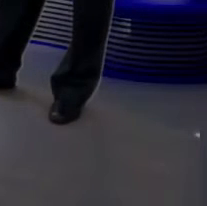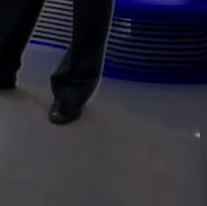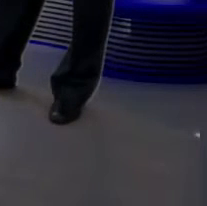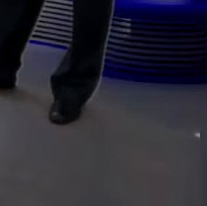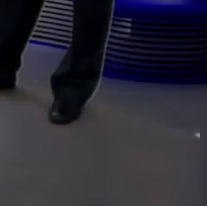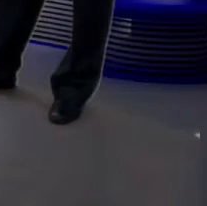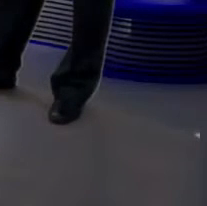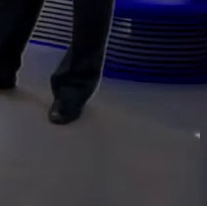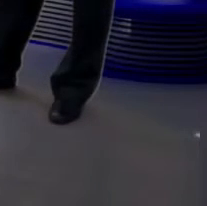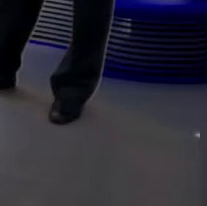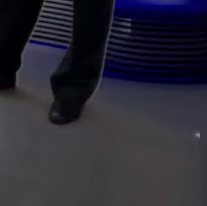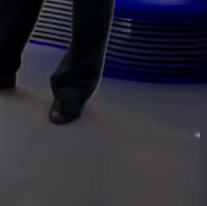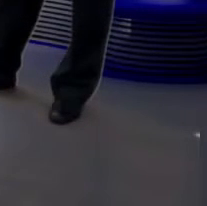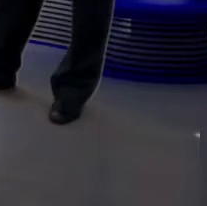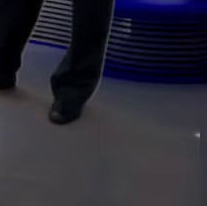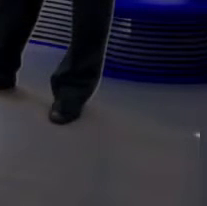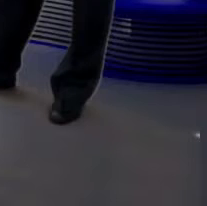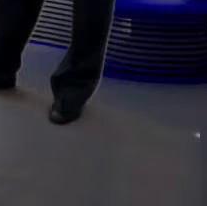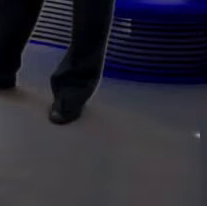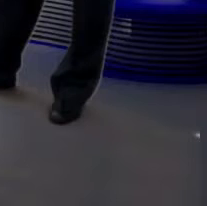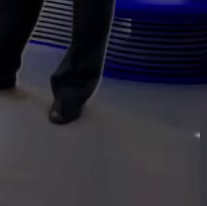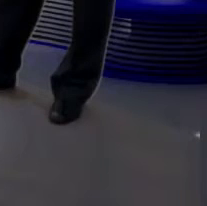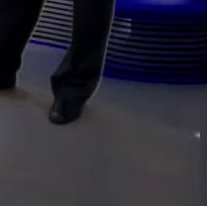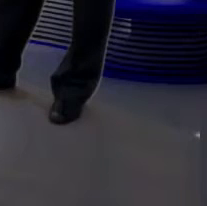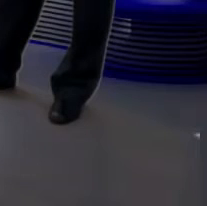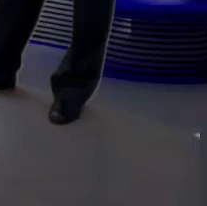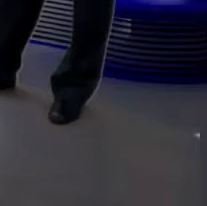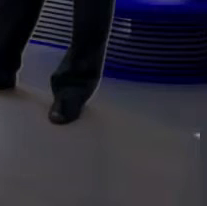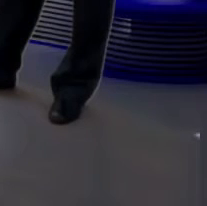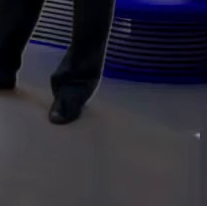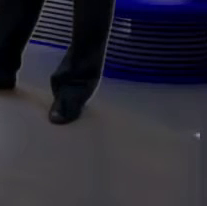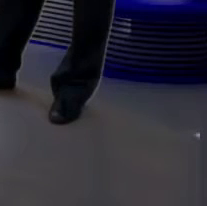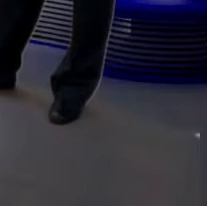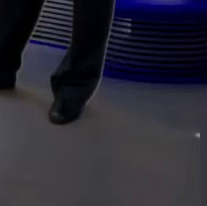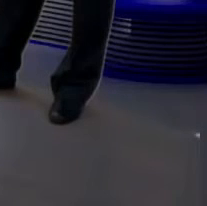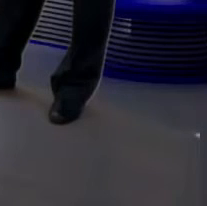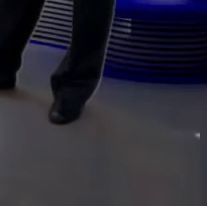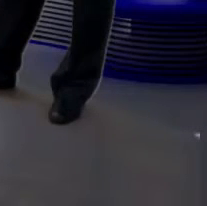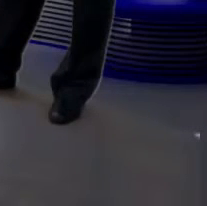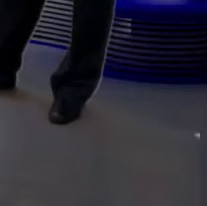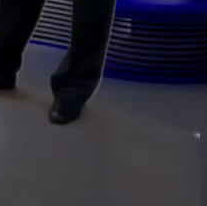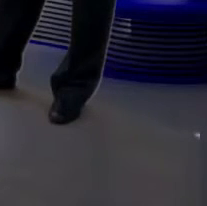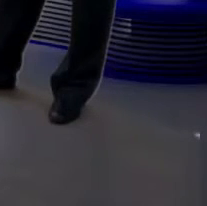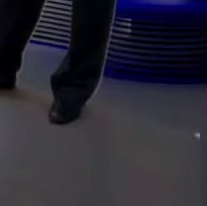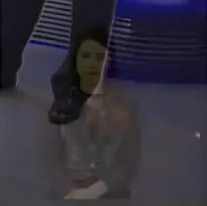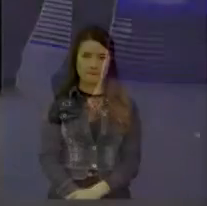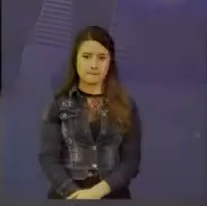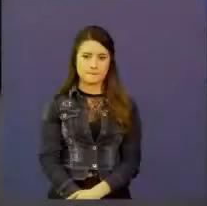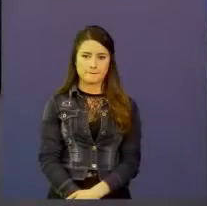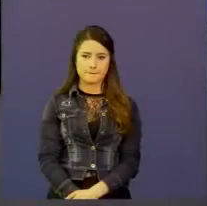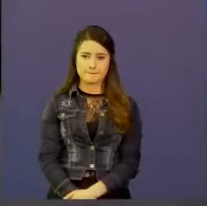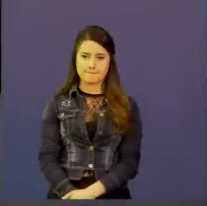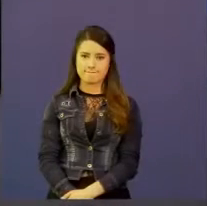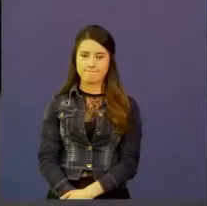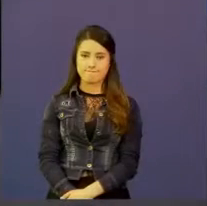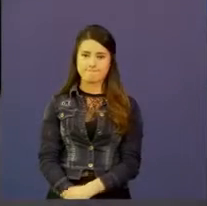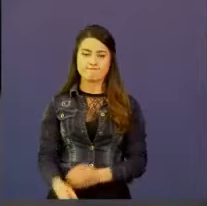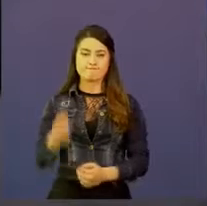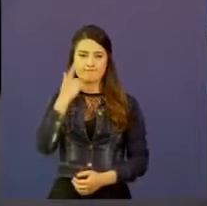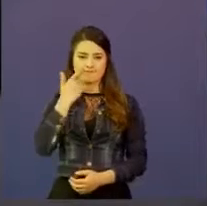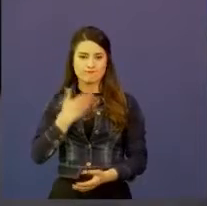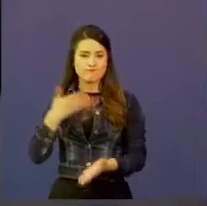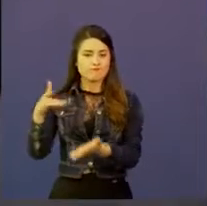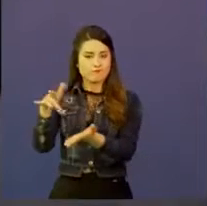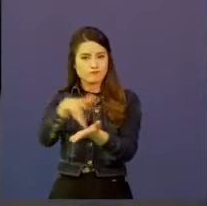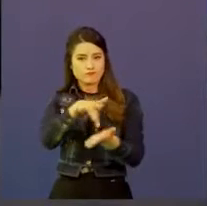en este proyecto, la convocatoria de los padres de familia y que ellos realmente asistan y una vez asistan sigan